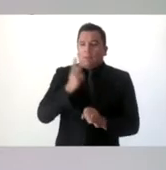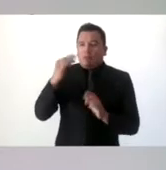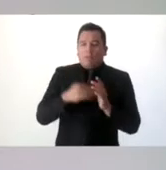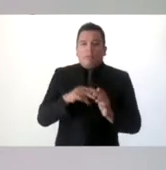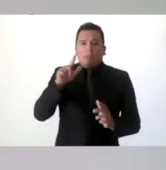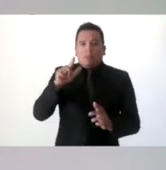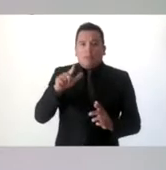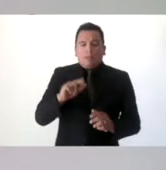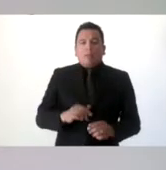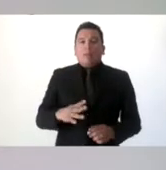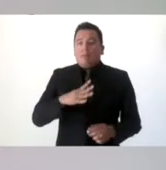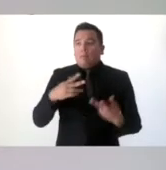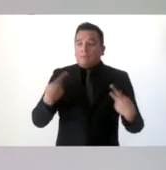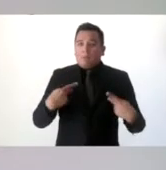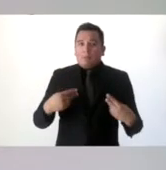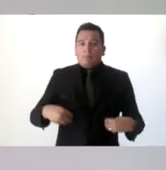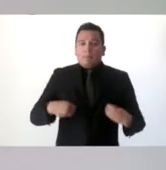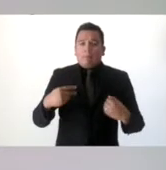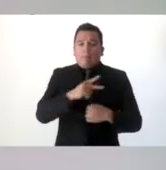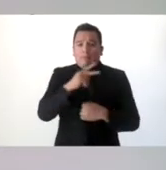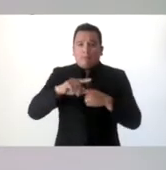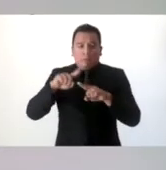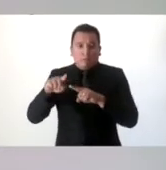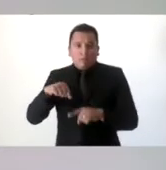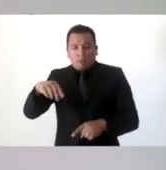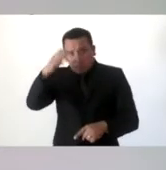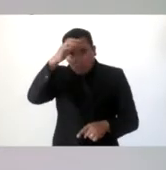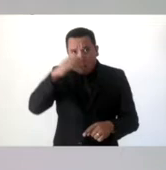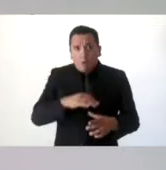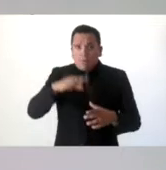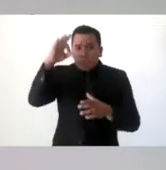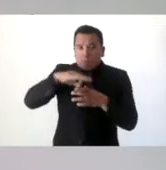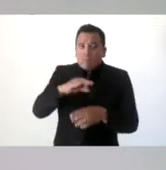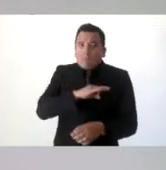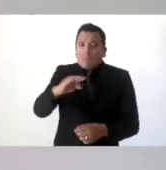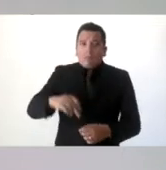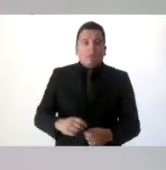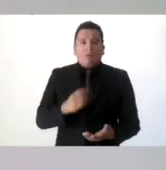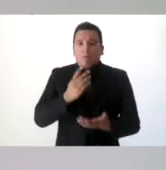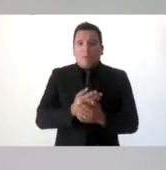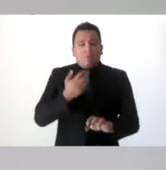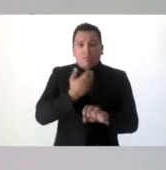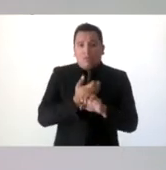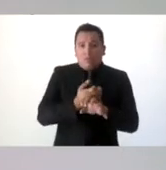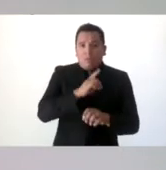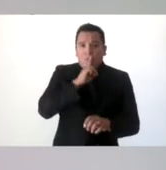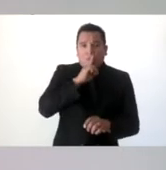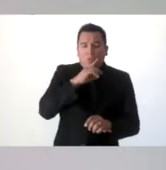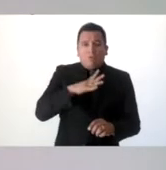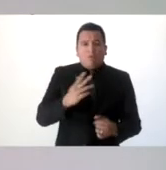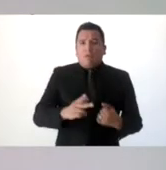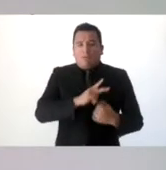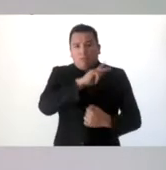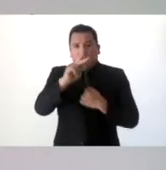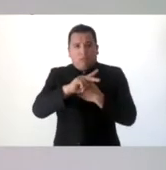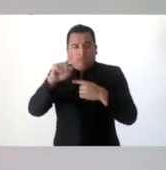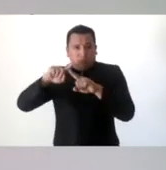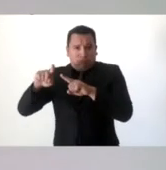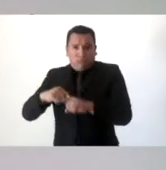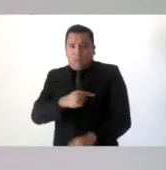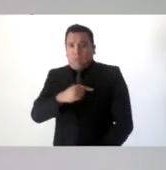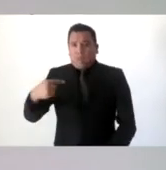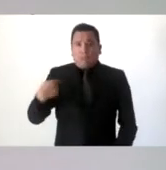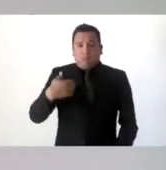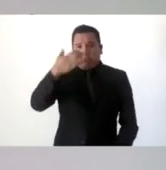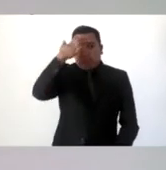y hubo votación de los coahuilenses en el extranjero. Y como bien dicen, no solo son de Estados Unidos, llegaron votos de lugares de